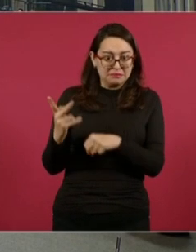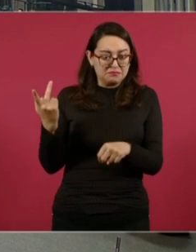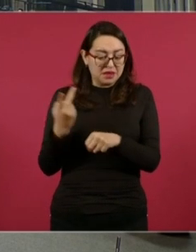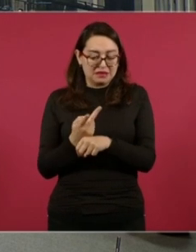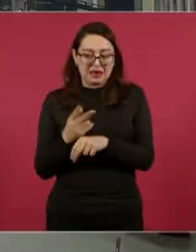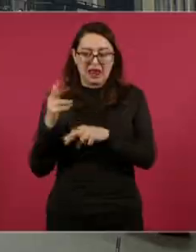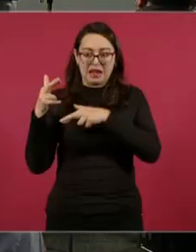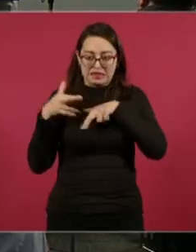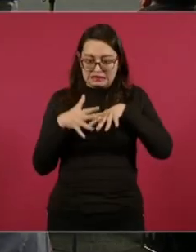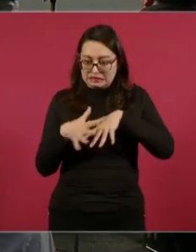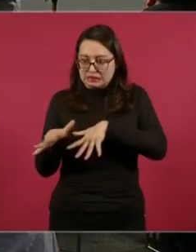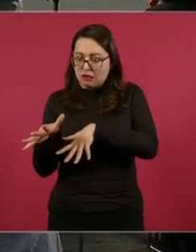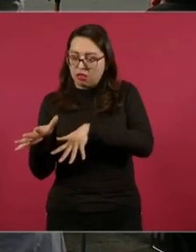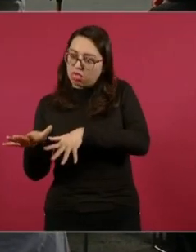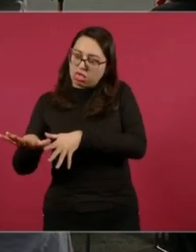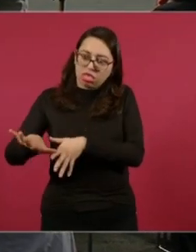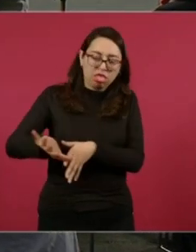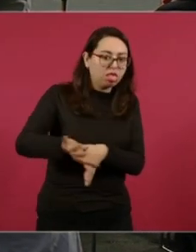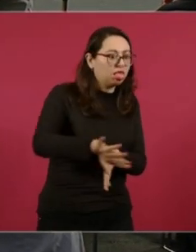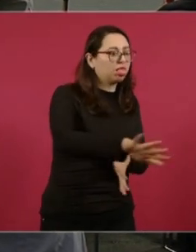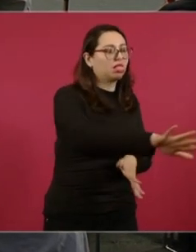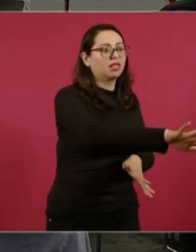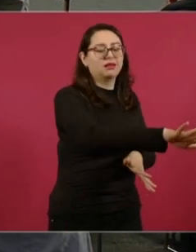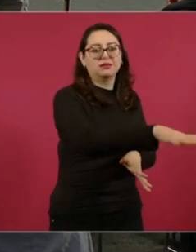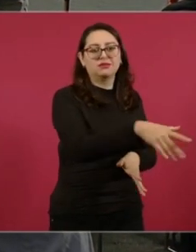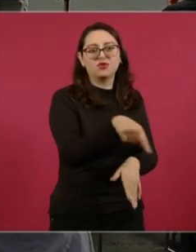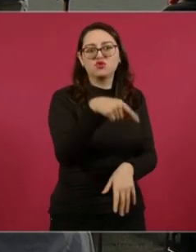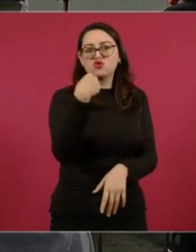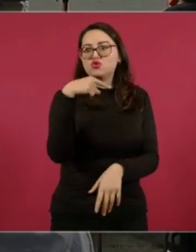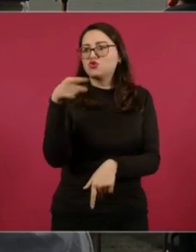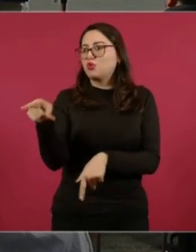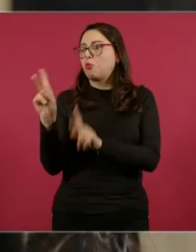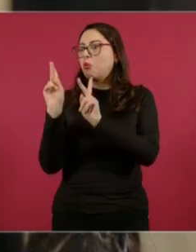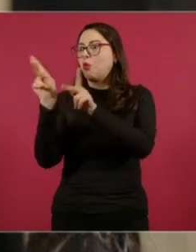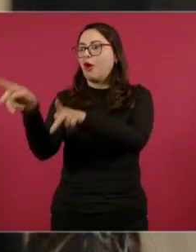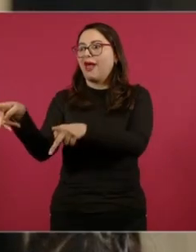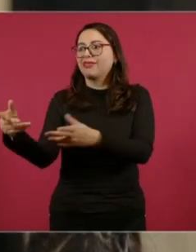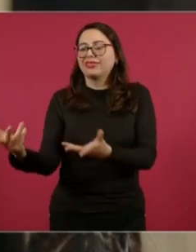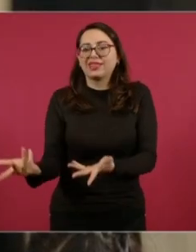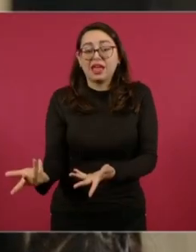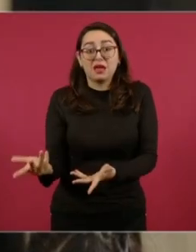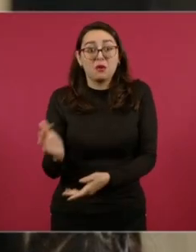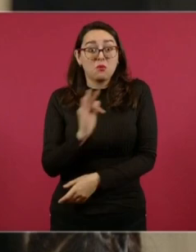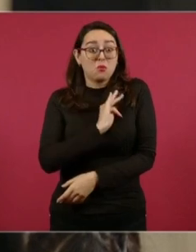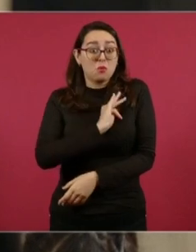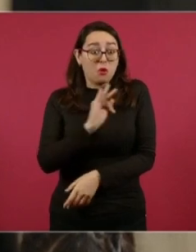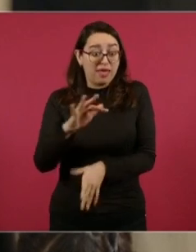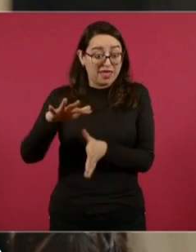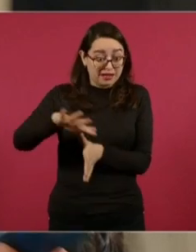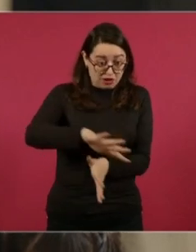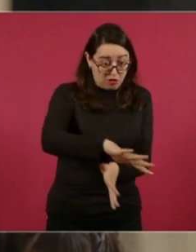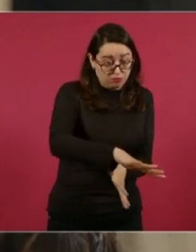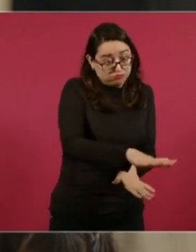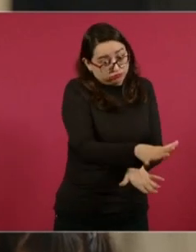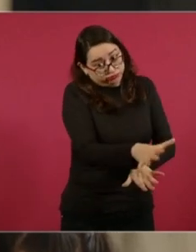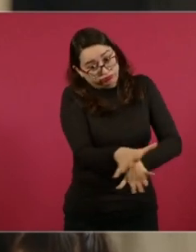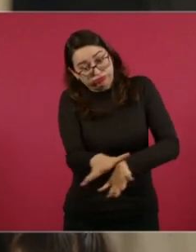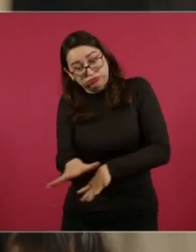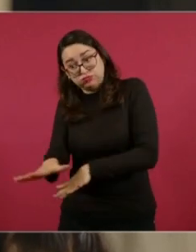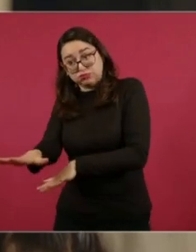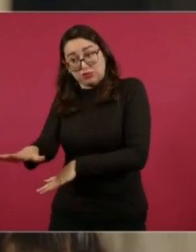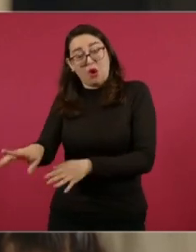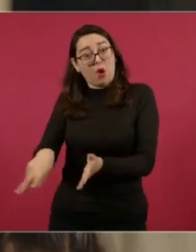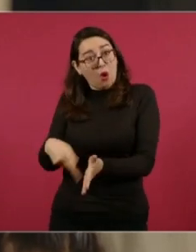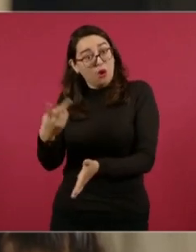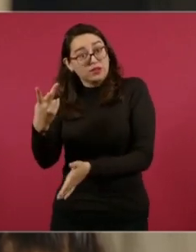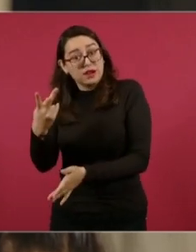el cauce del río, el río a su cauce, o la posibilidad de construir otro puente, porque no solamente los afecta a